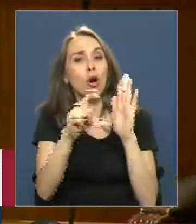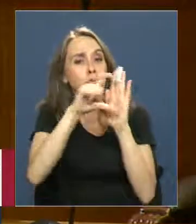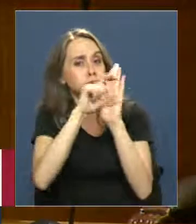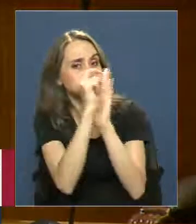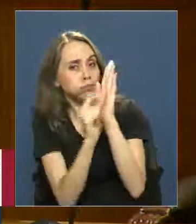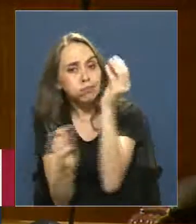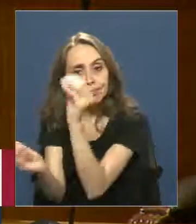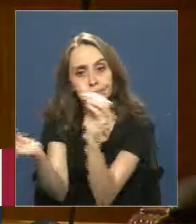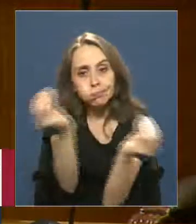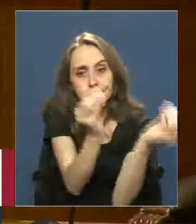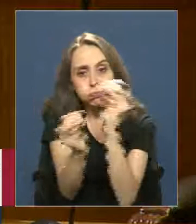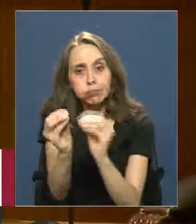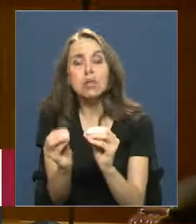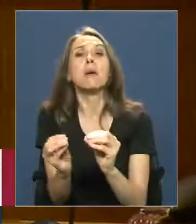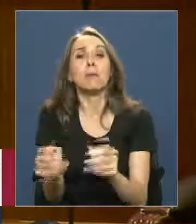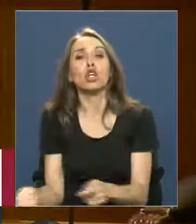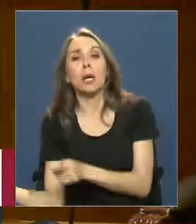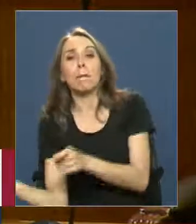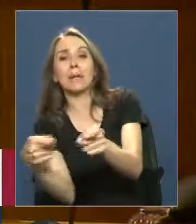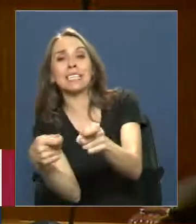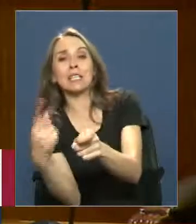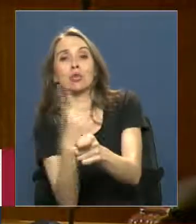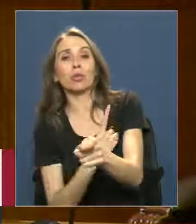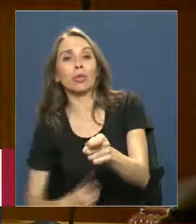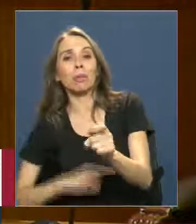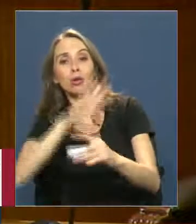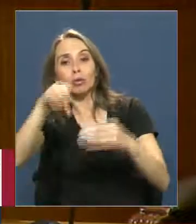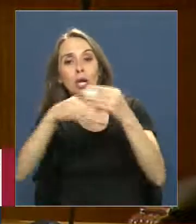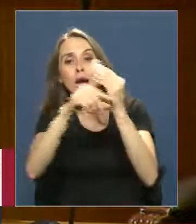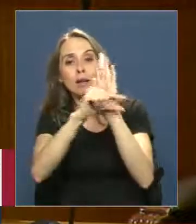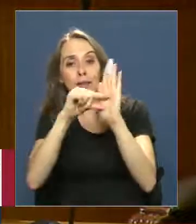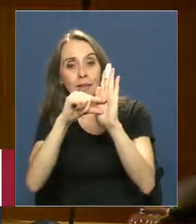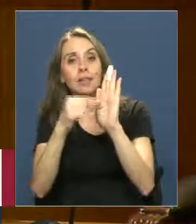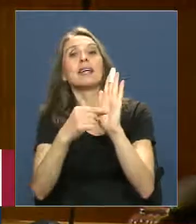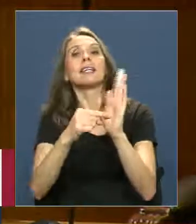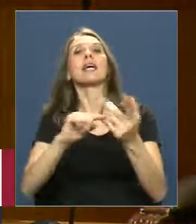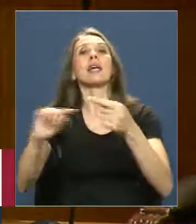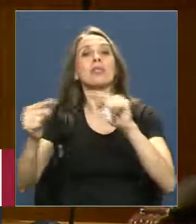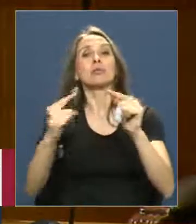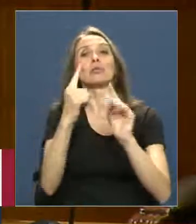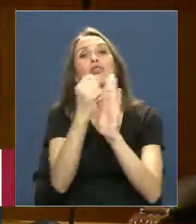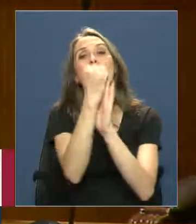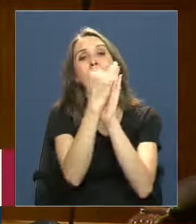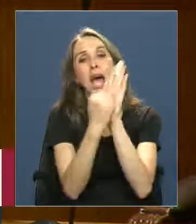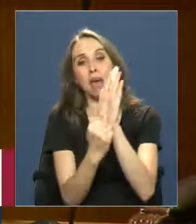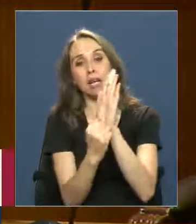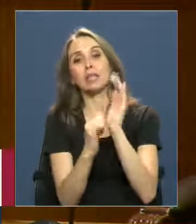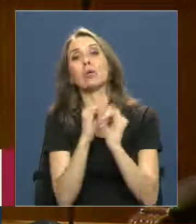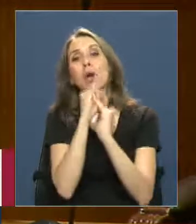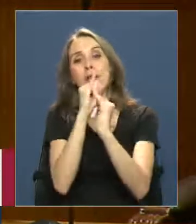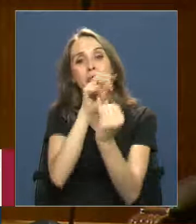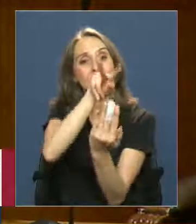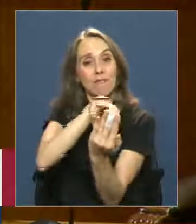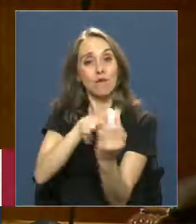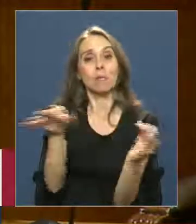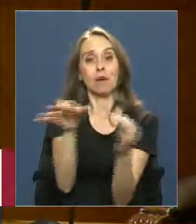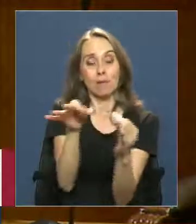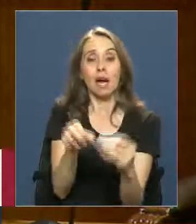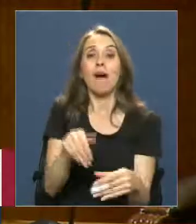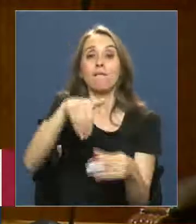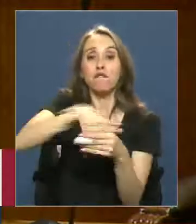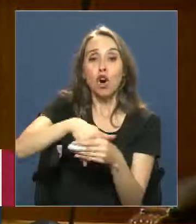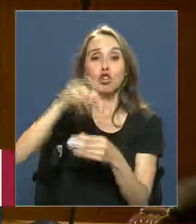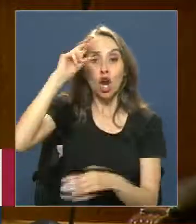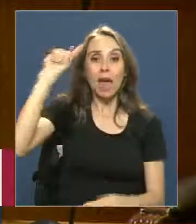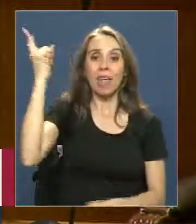concretó mediante, finalmente, una indicación que se especifica en la parte de la discusión particular de este informe. La votación general